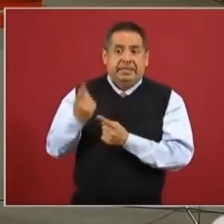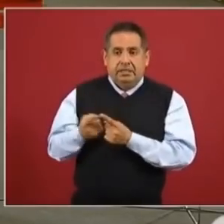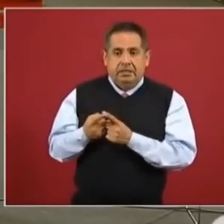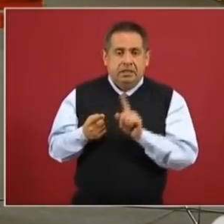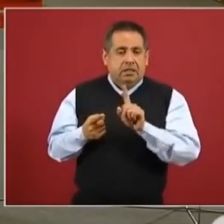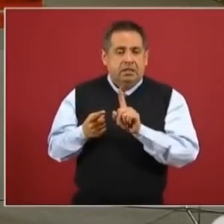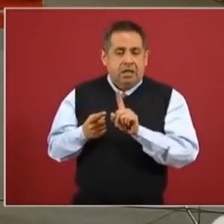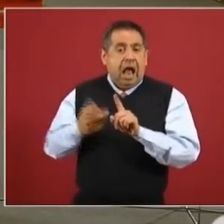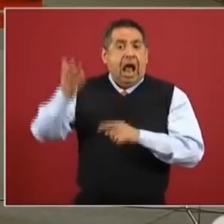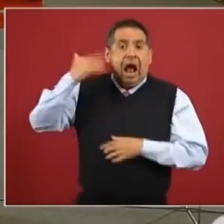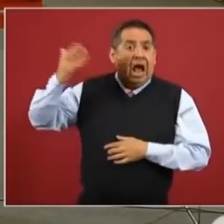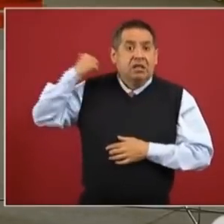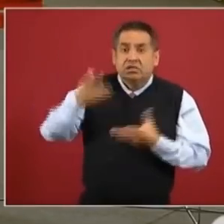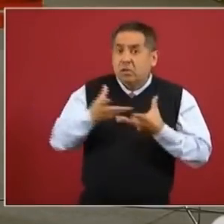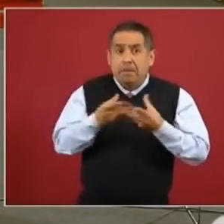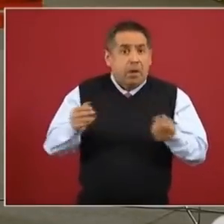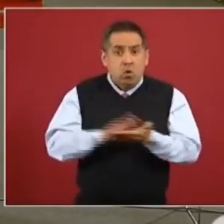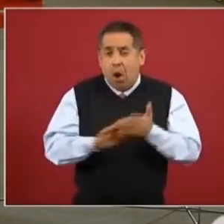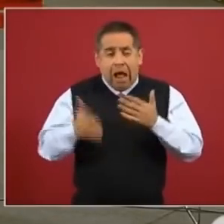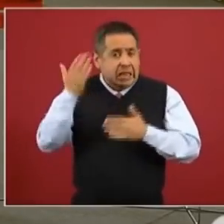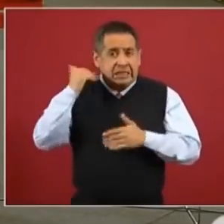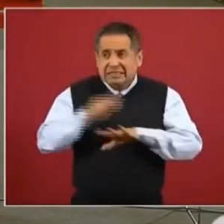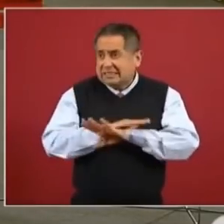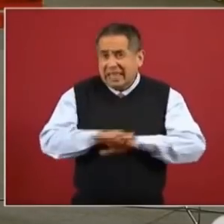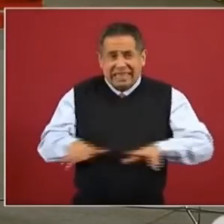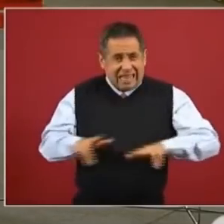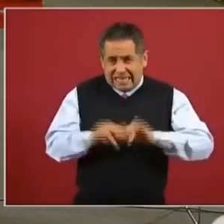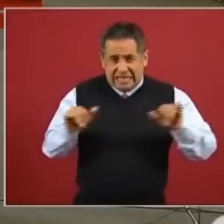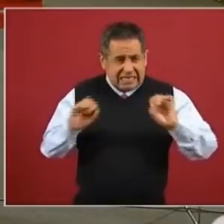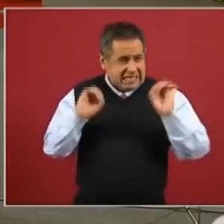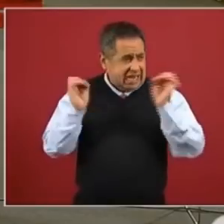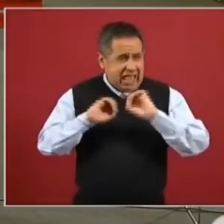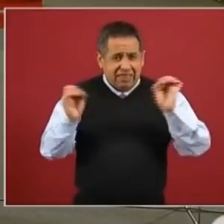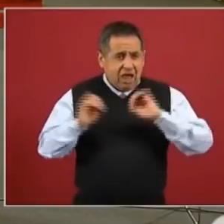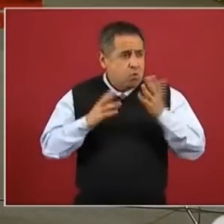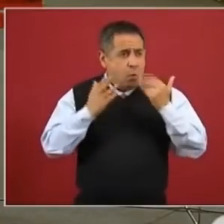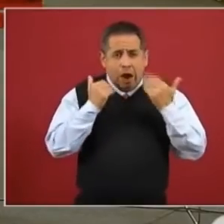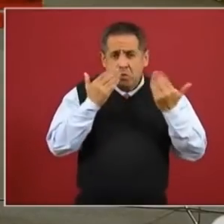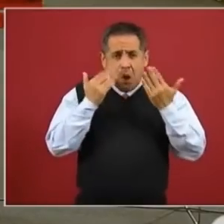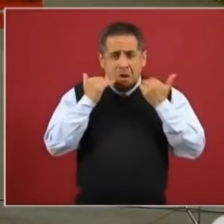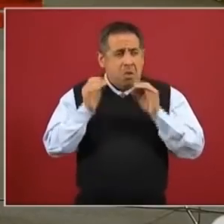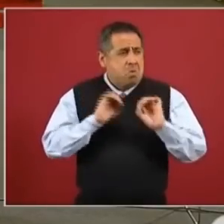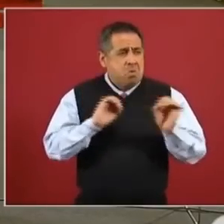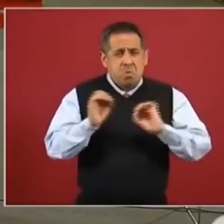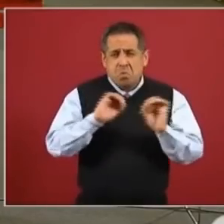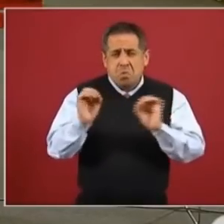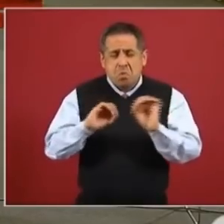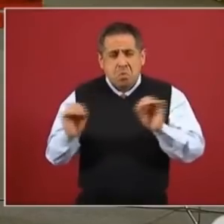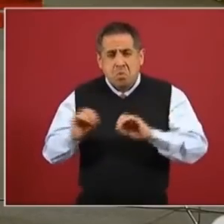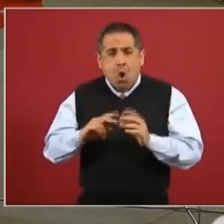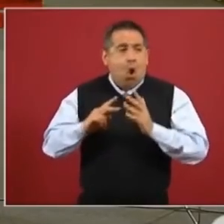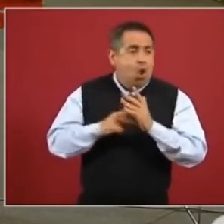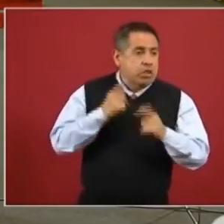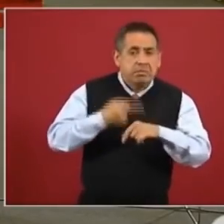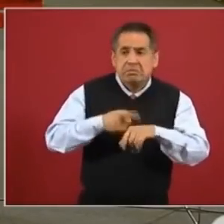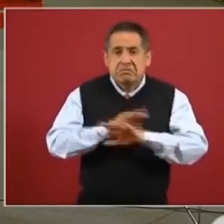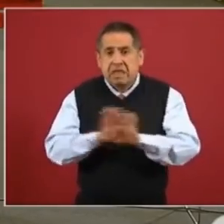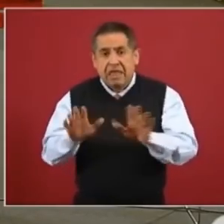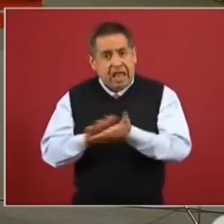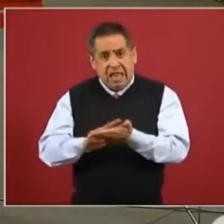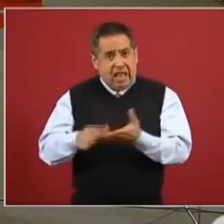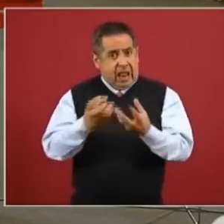es endémica en México, es decir, ya en México no tenemos regularmente y no esperamos que haya casos de